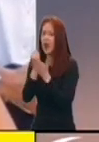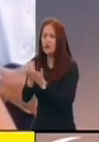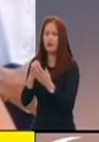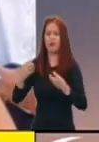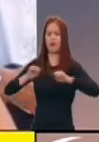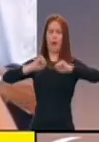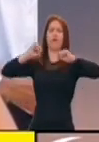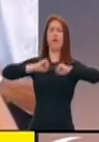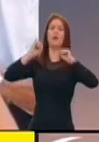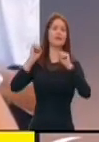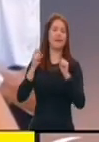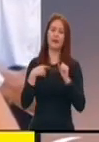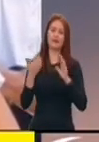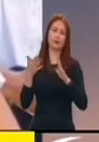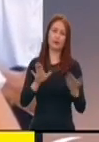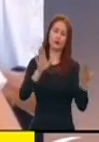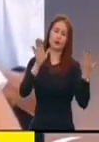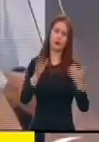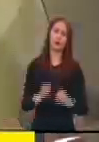médicos no pudieron salvarla.